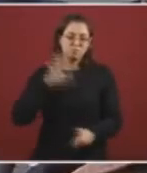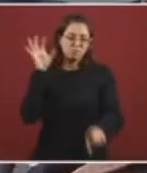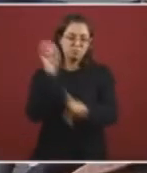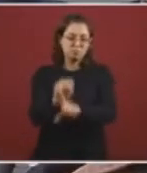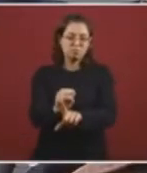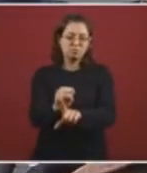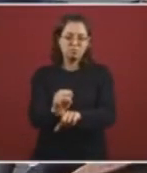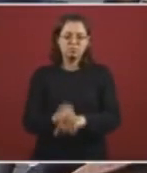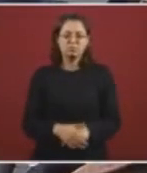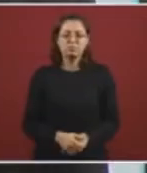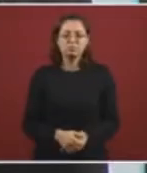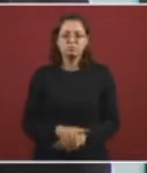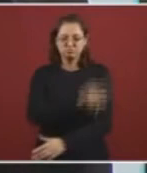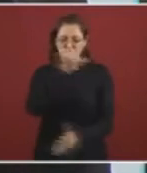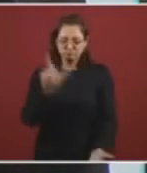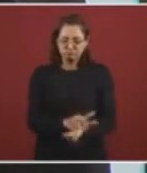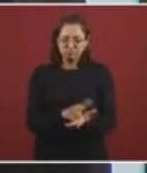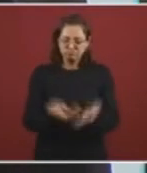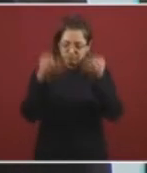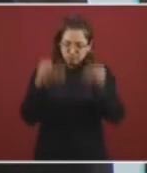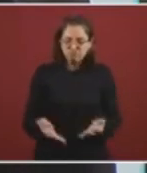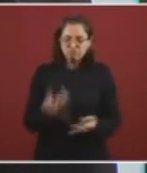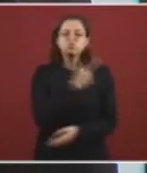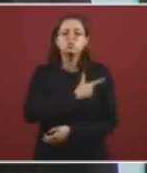y es amante de la legalidad y de la paz,